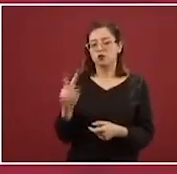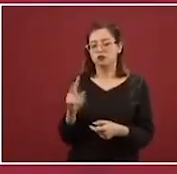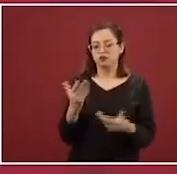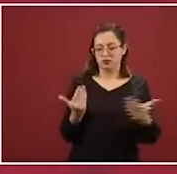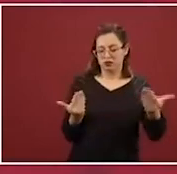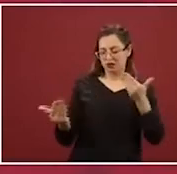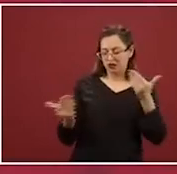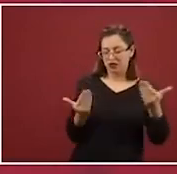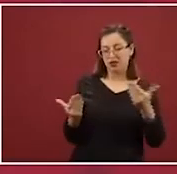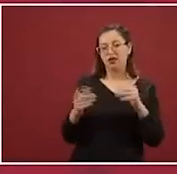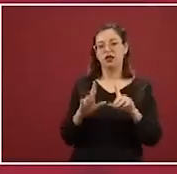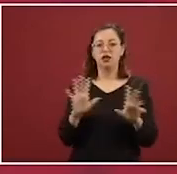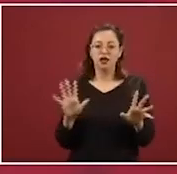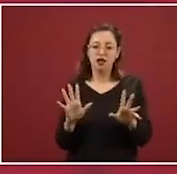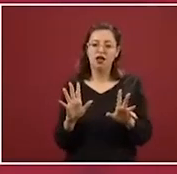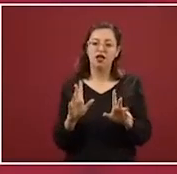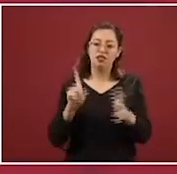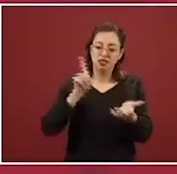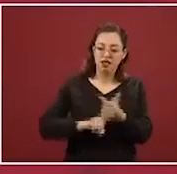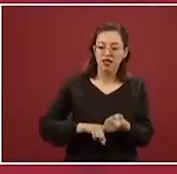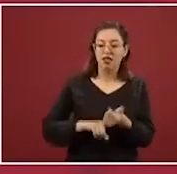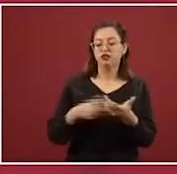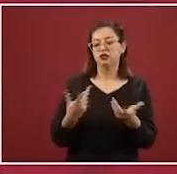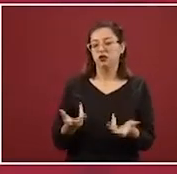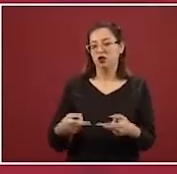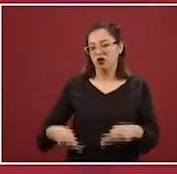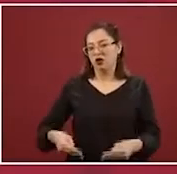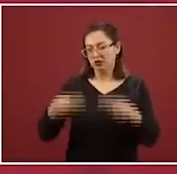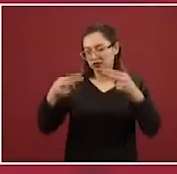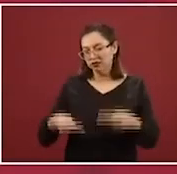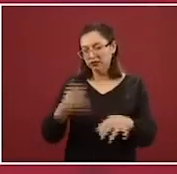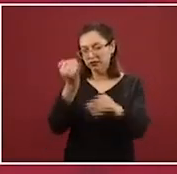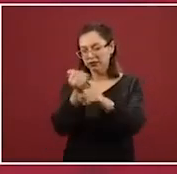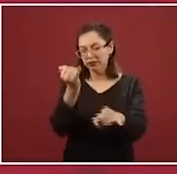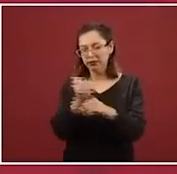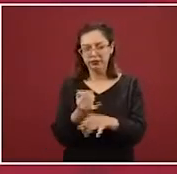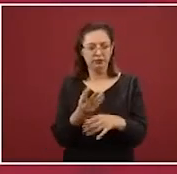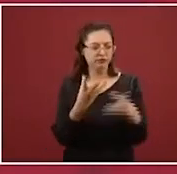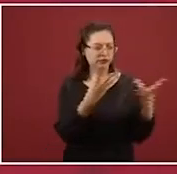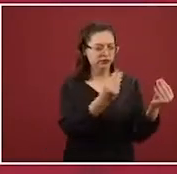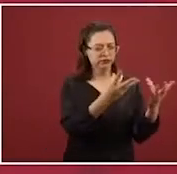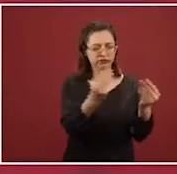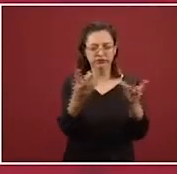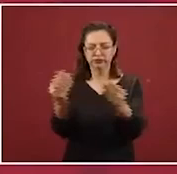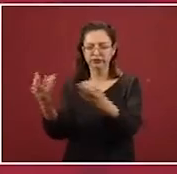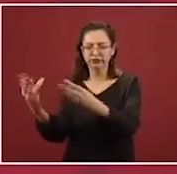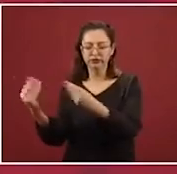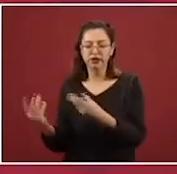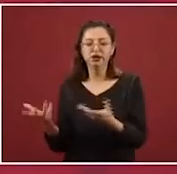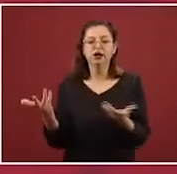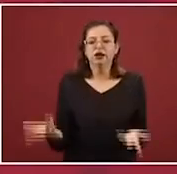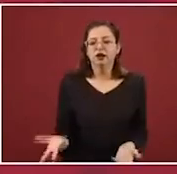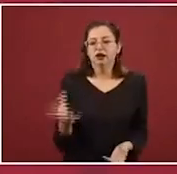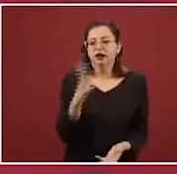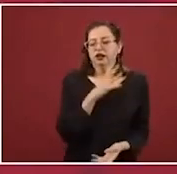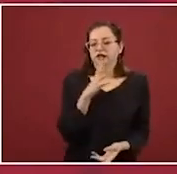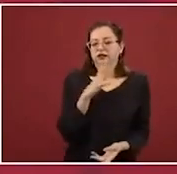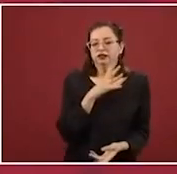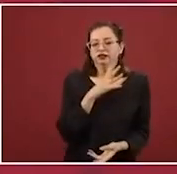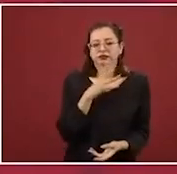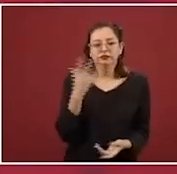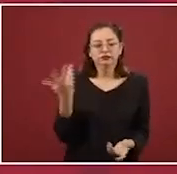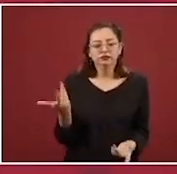los proveedores del comercio electrónico. Tenemos un Alibaba que ve a México como Dios